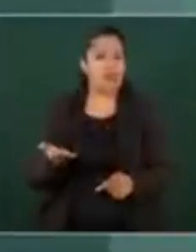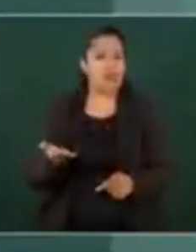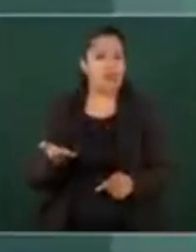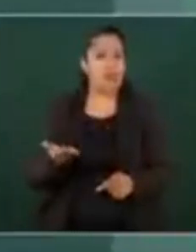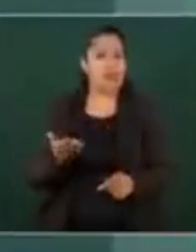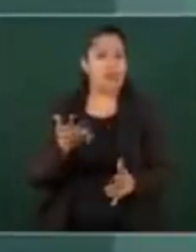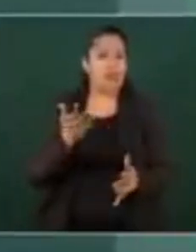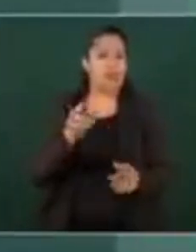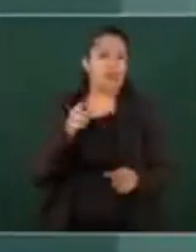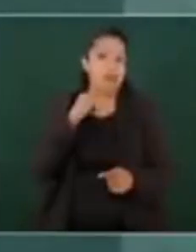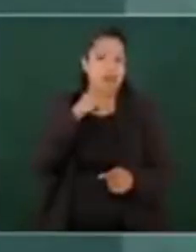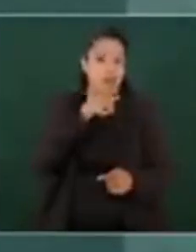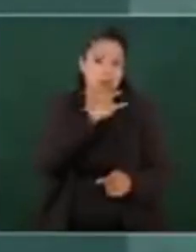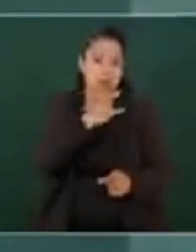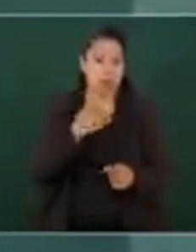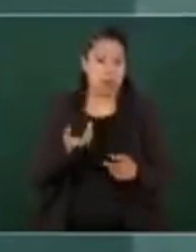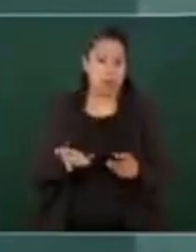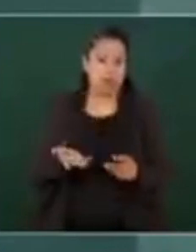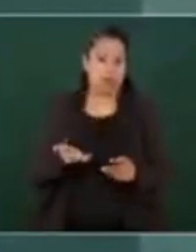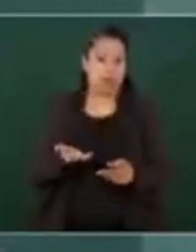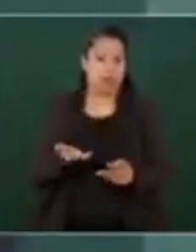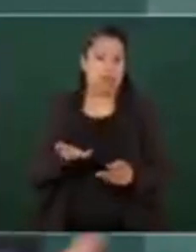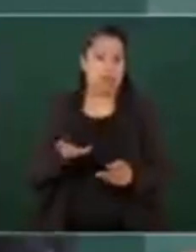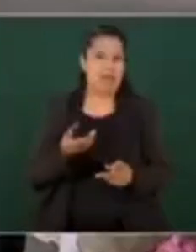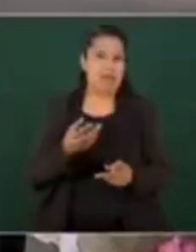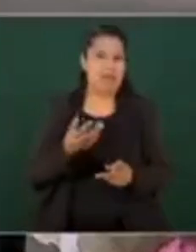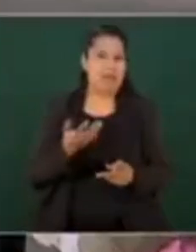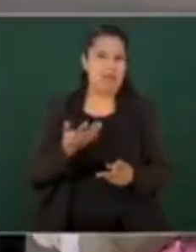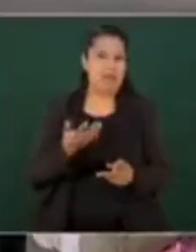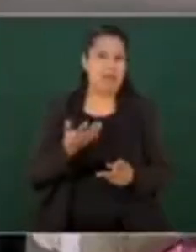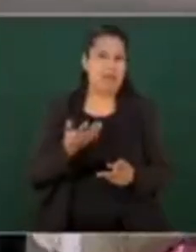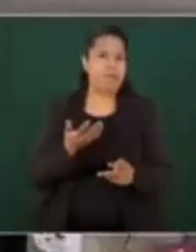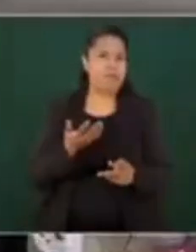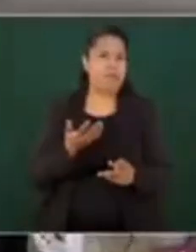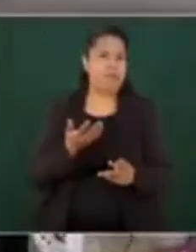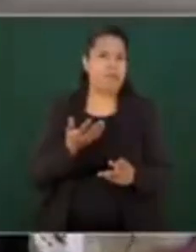la hipocresía, de repente